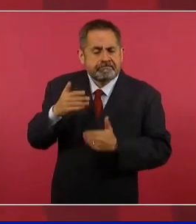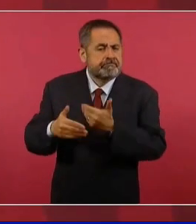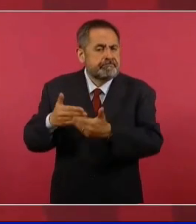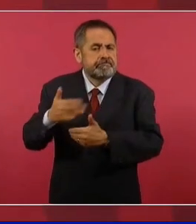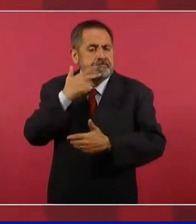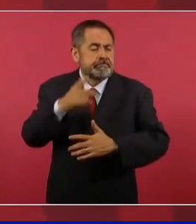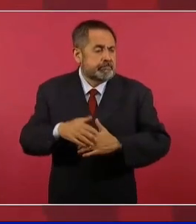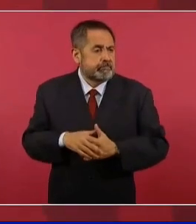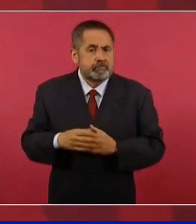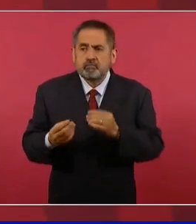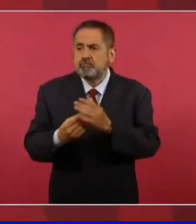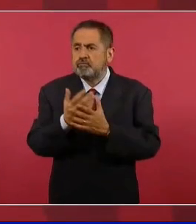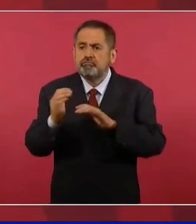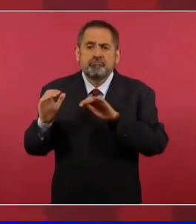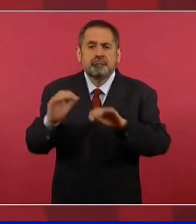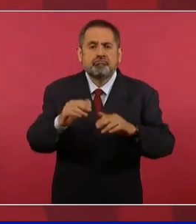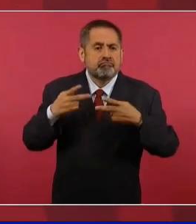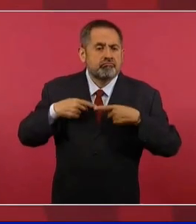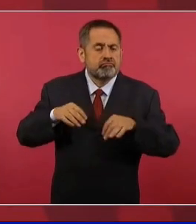generación de empleos.